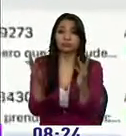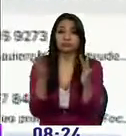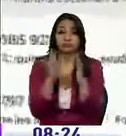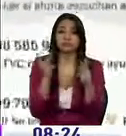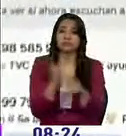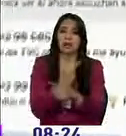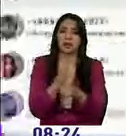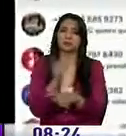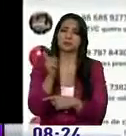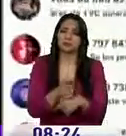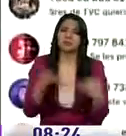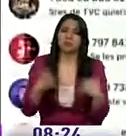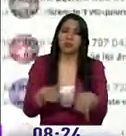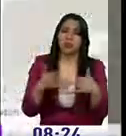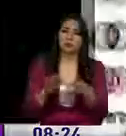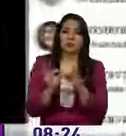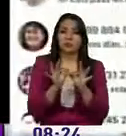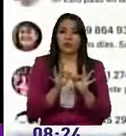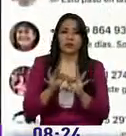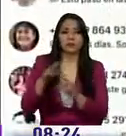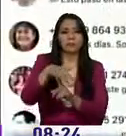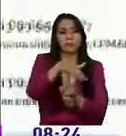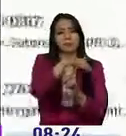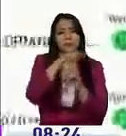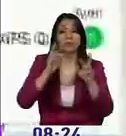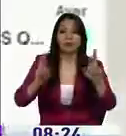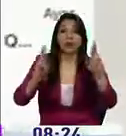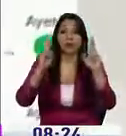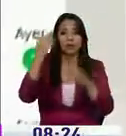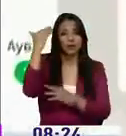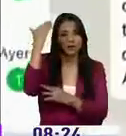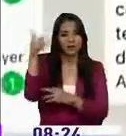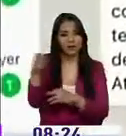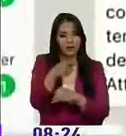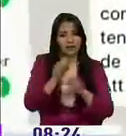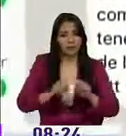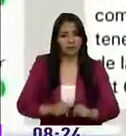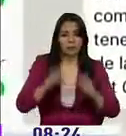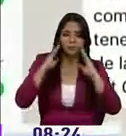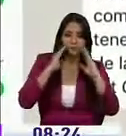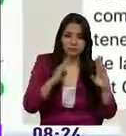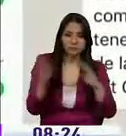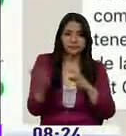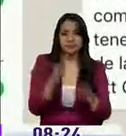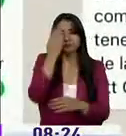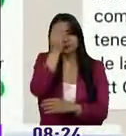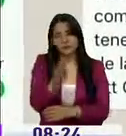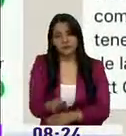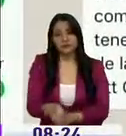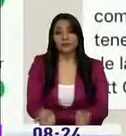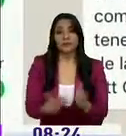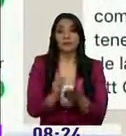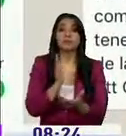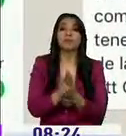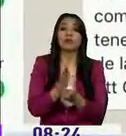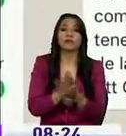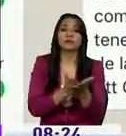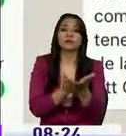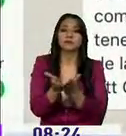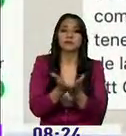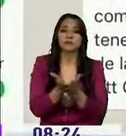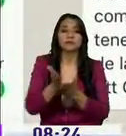juegos infantiles y mejora por el parque. Ojalá que sí. Seguro lo van a hacer. Buenos días, amigos de TVC. Les volvemos a molestar por un servicio comunitario.